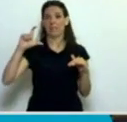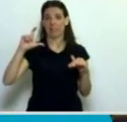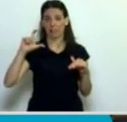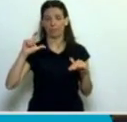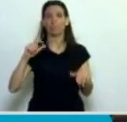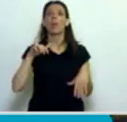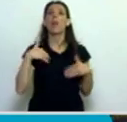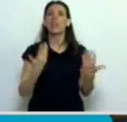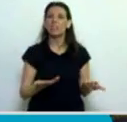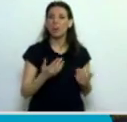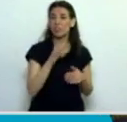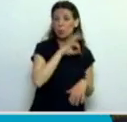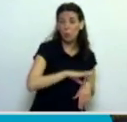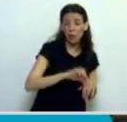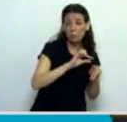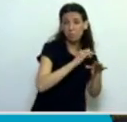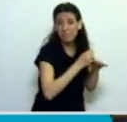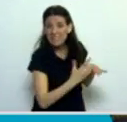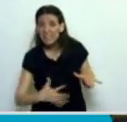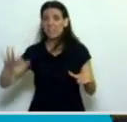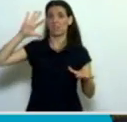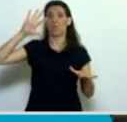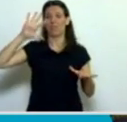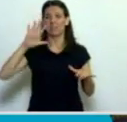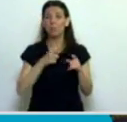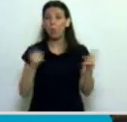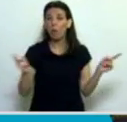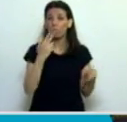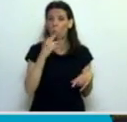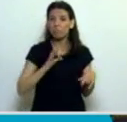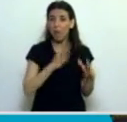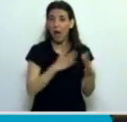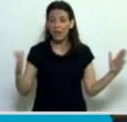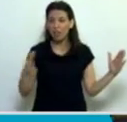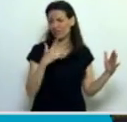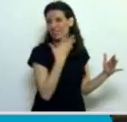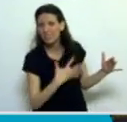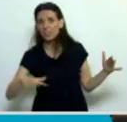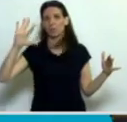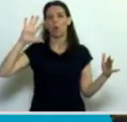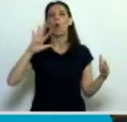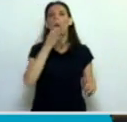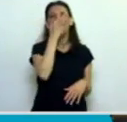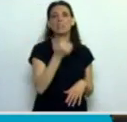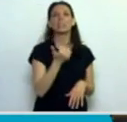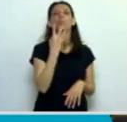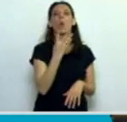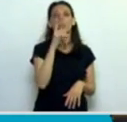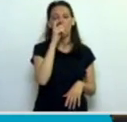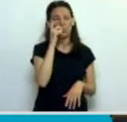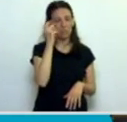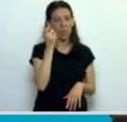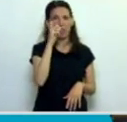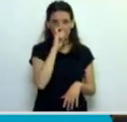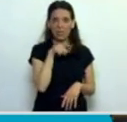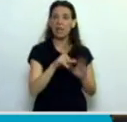se quintuplicaron en 11 años. En marzo del 2009 se sancionó la Ley 26.417